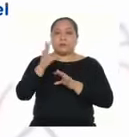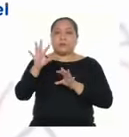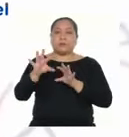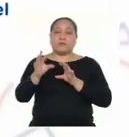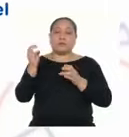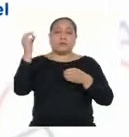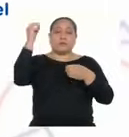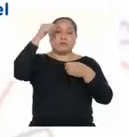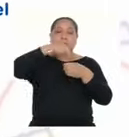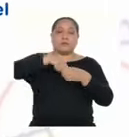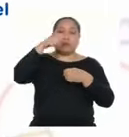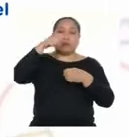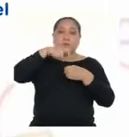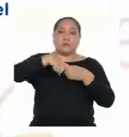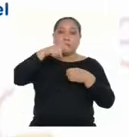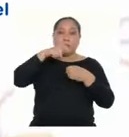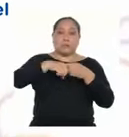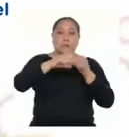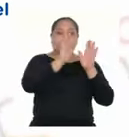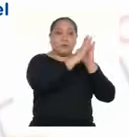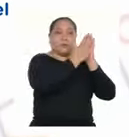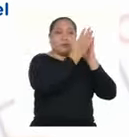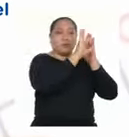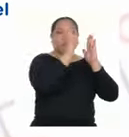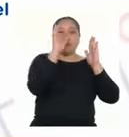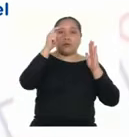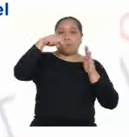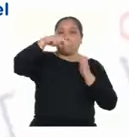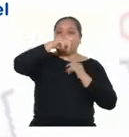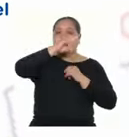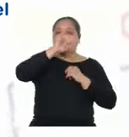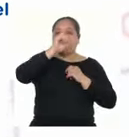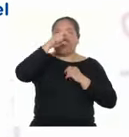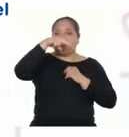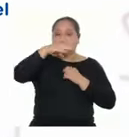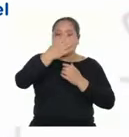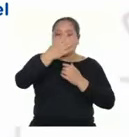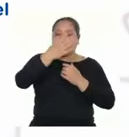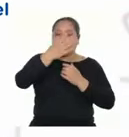alternativas las incluirás en el fanzine que el área de comunicación nos dio a conocer.